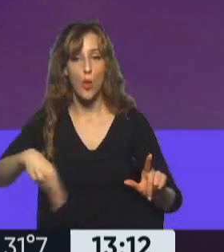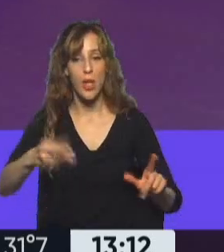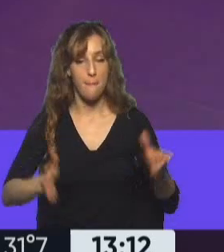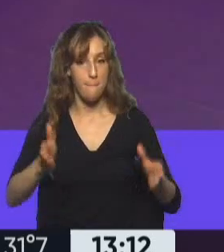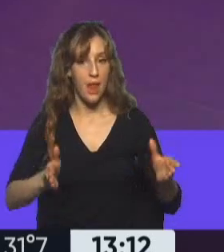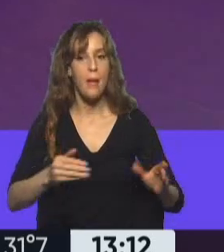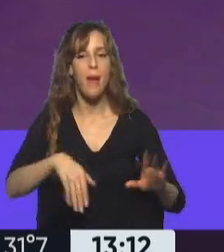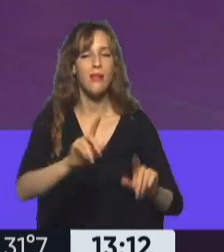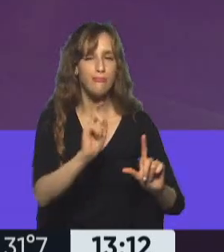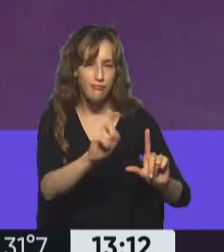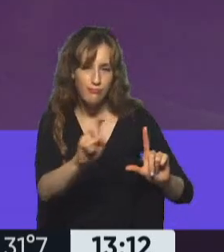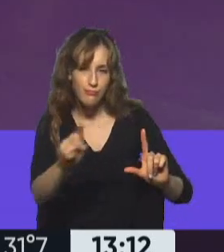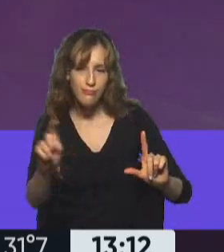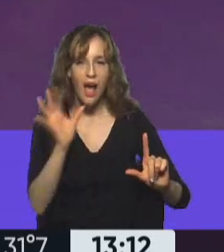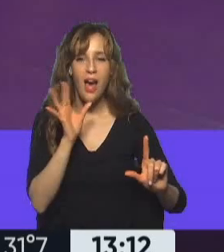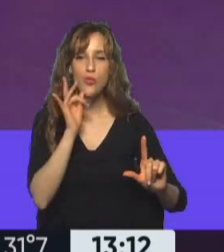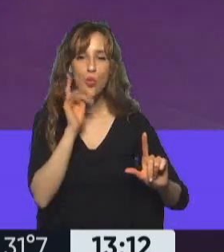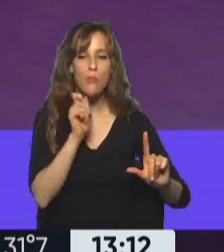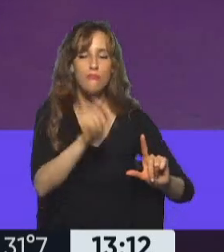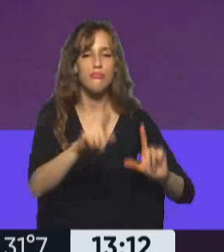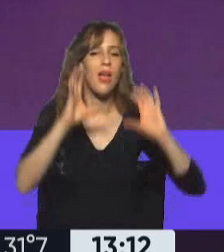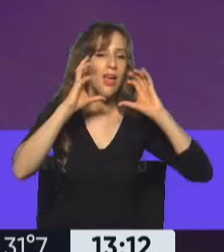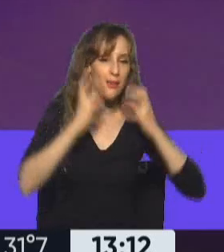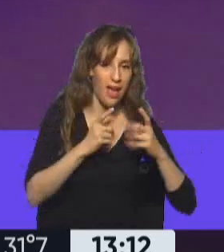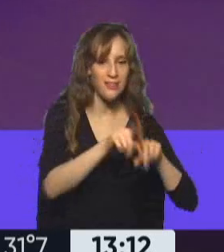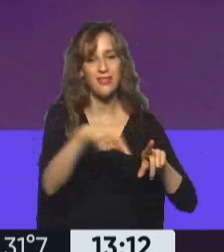línea punteada azul es el maíz, en gris Hacienda.